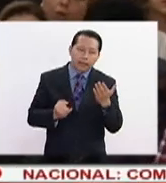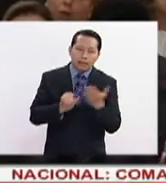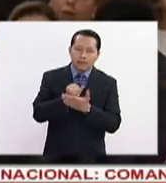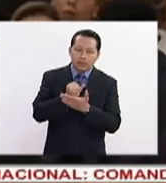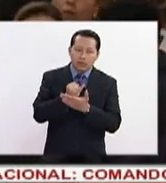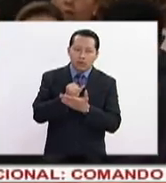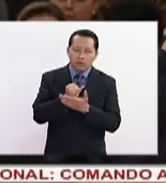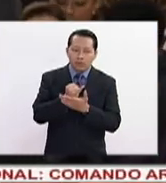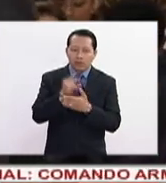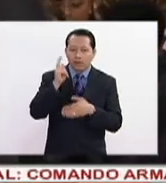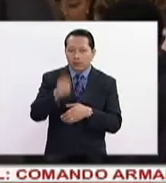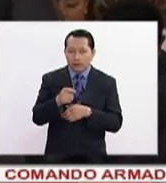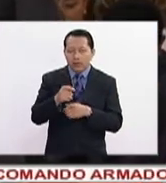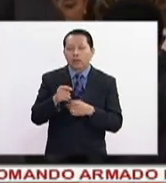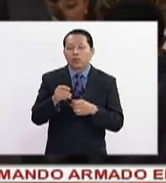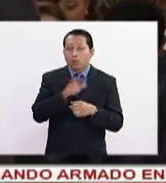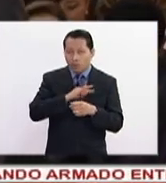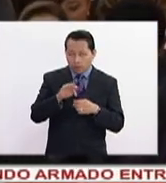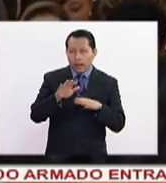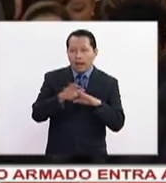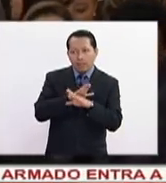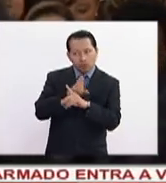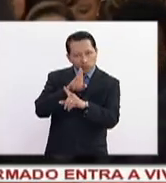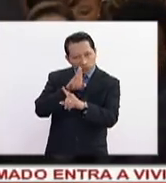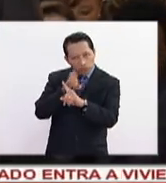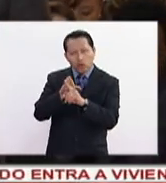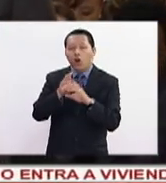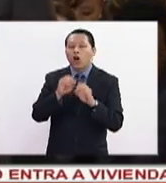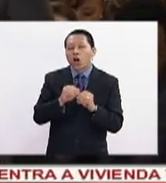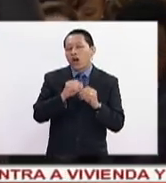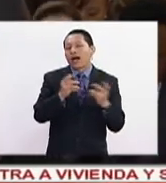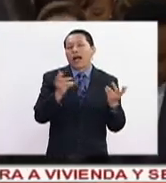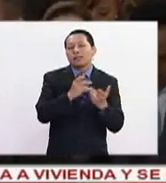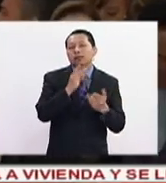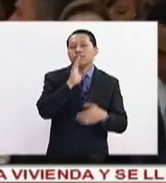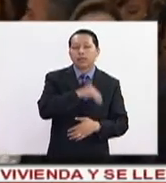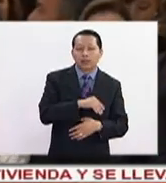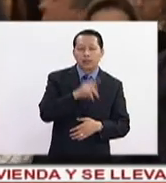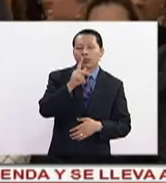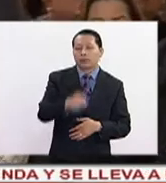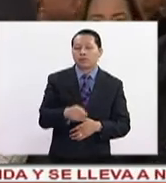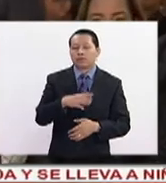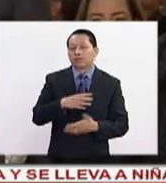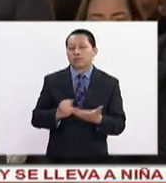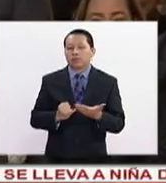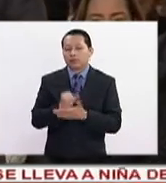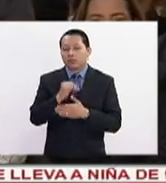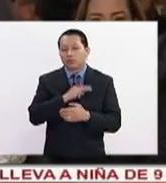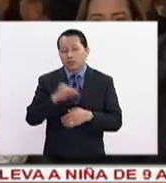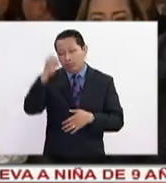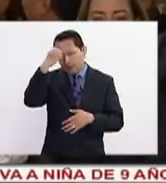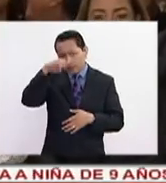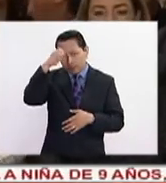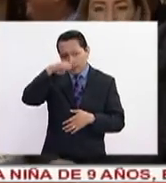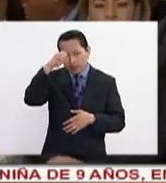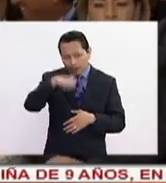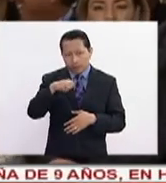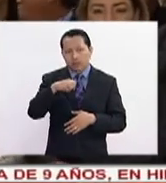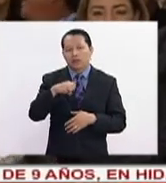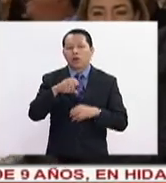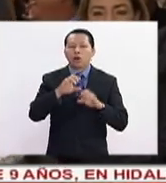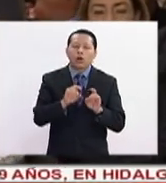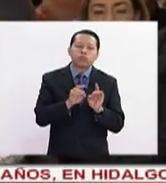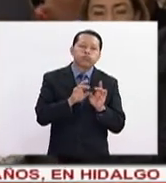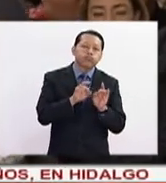decisión entre un cambio con rumbo y un salto al vacío. Va a enfrentar la decisión entre la experiencia y la